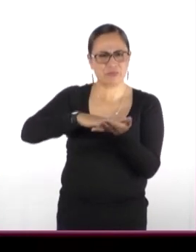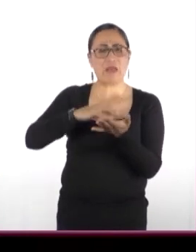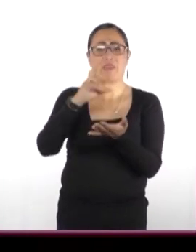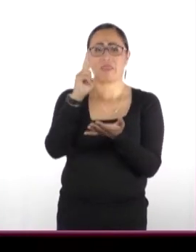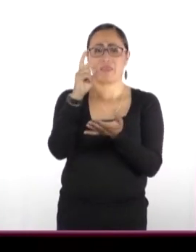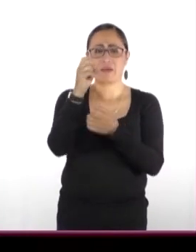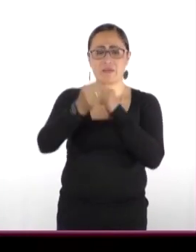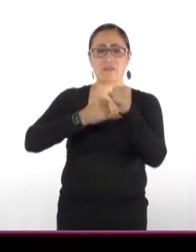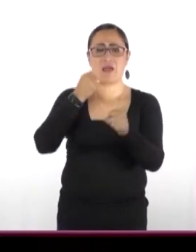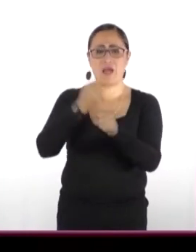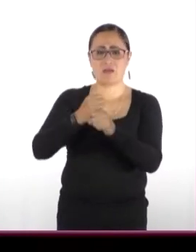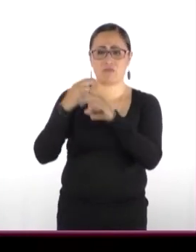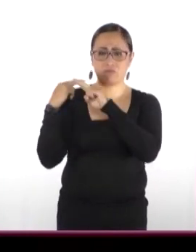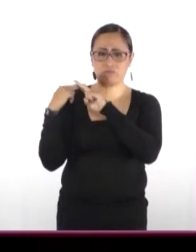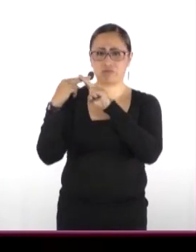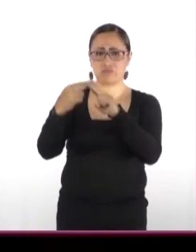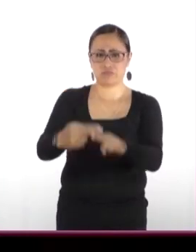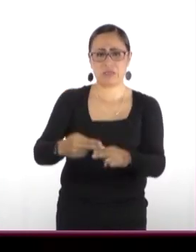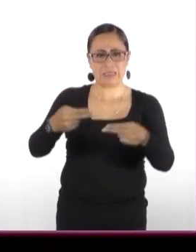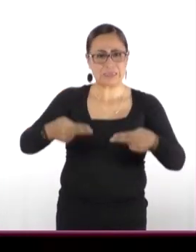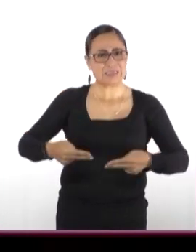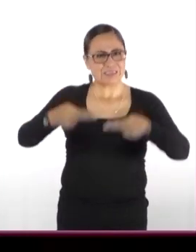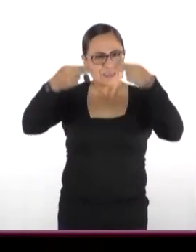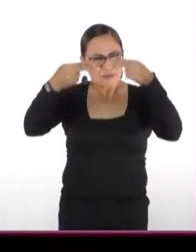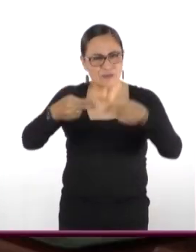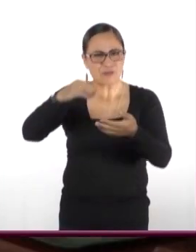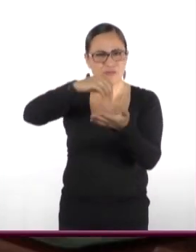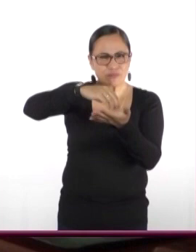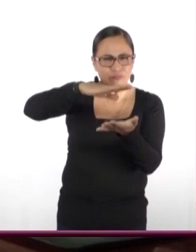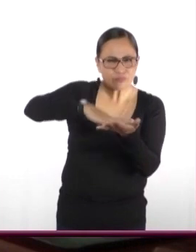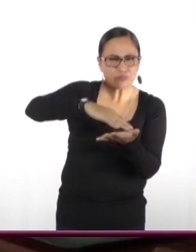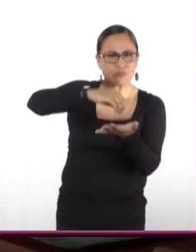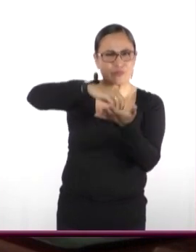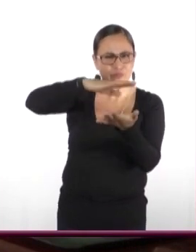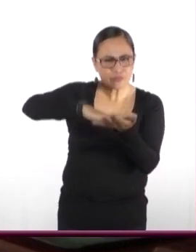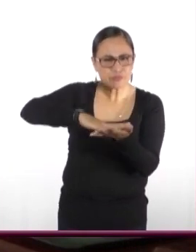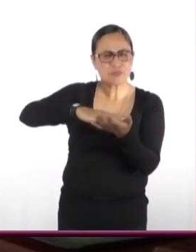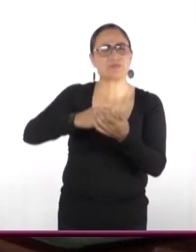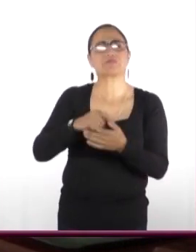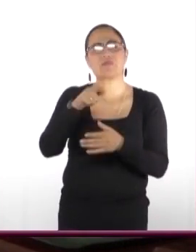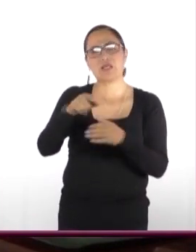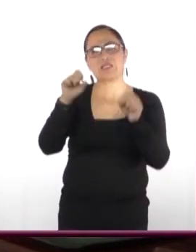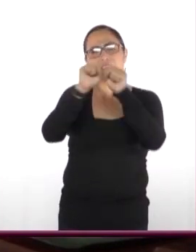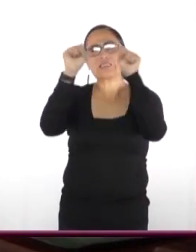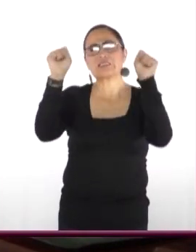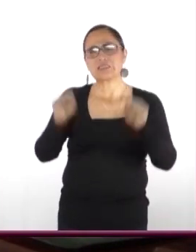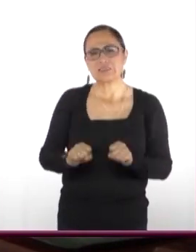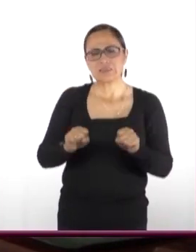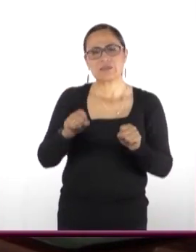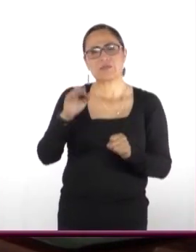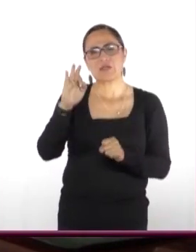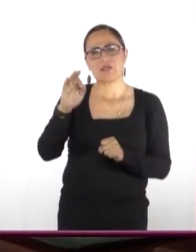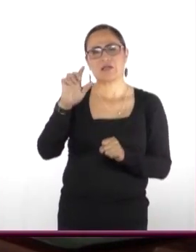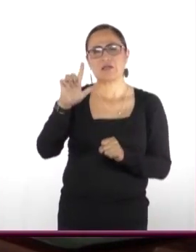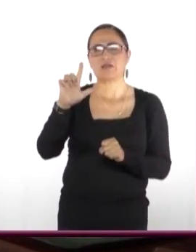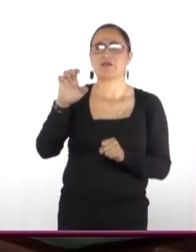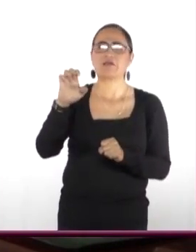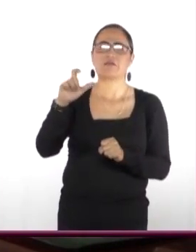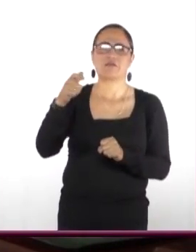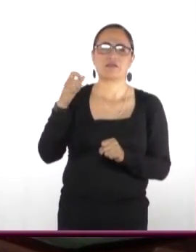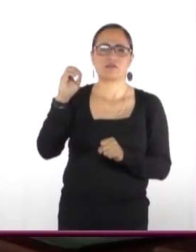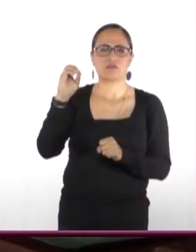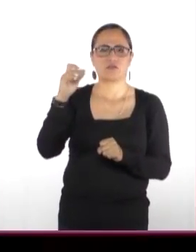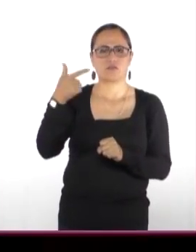tenemos más de 30 años en el negocio de las artes gráficas. Existe un sistema que es flexografía y